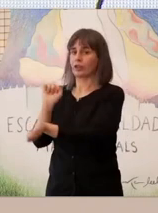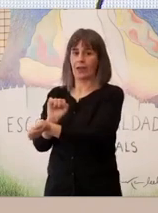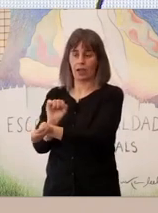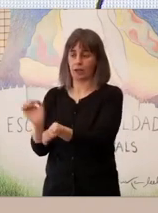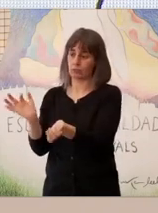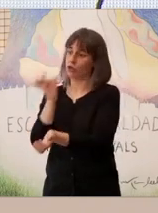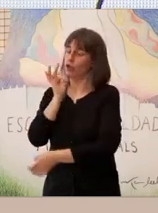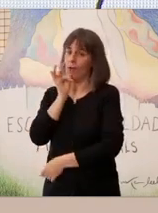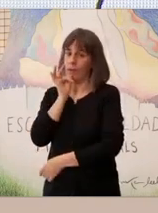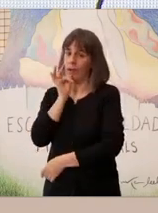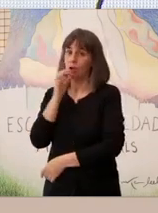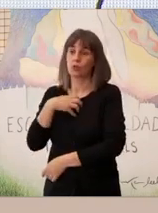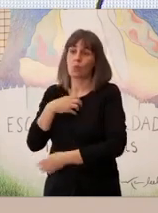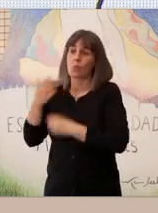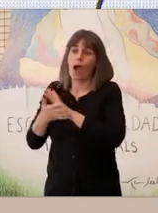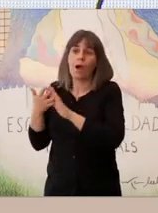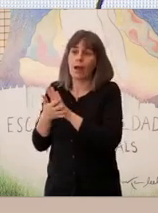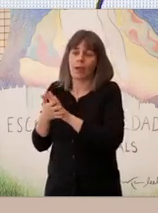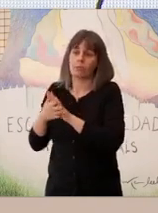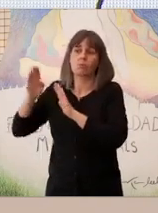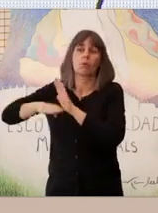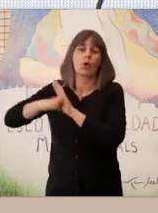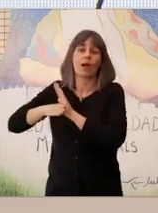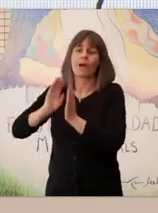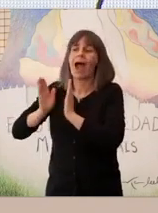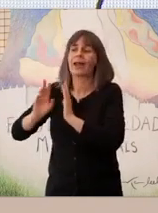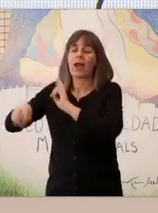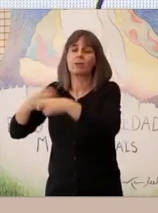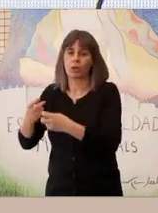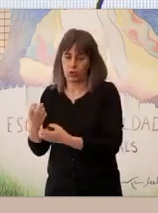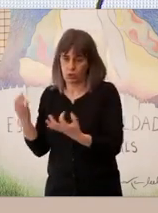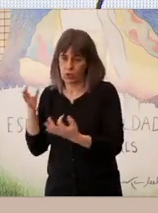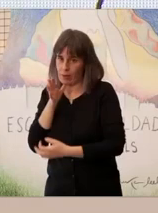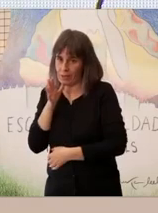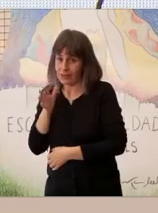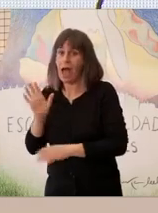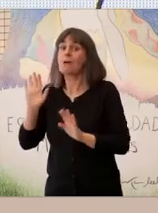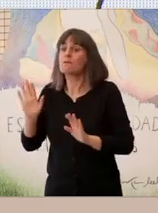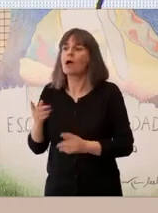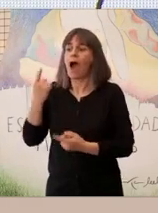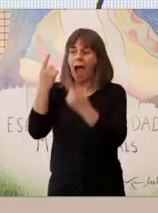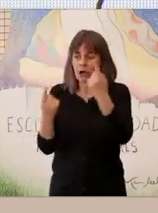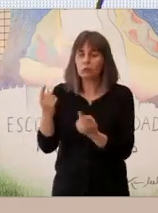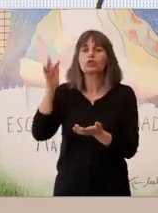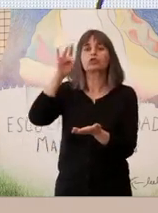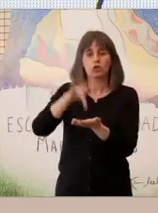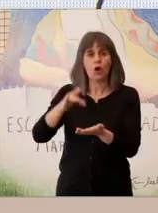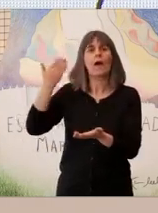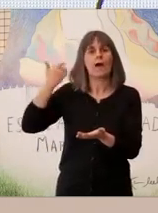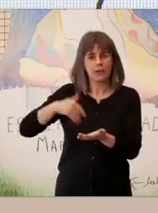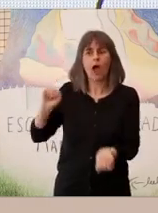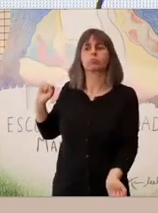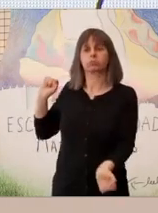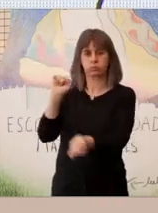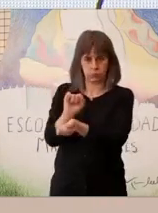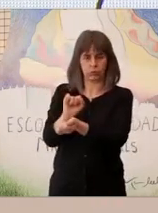qué ocurre con los programas, pero cuando existieron condenas anteriores por actos de violencia de género, esos señores condenados, si